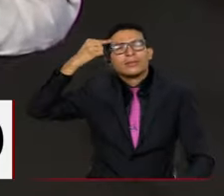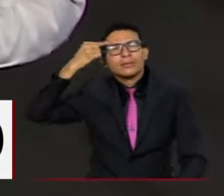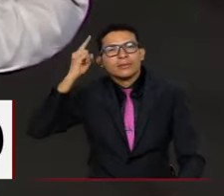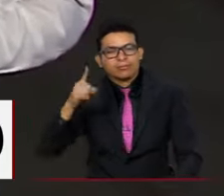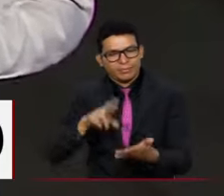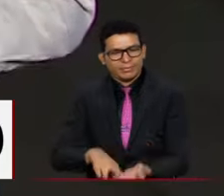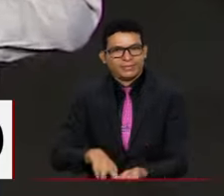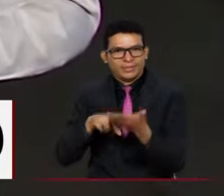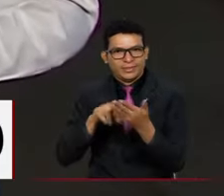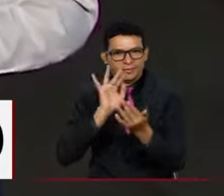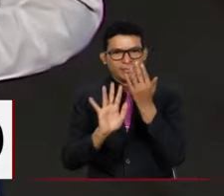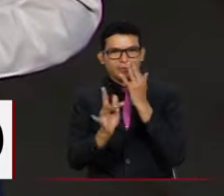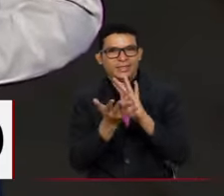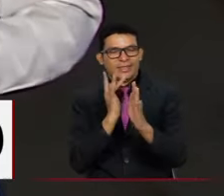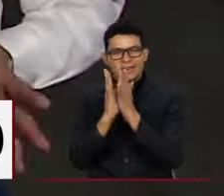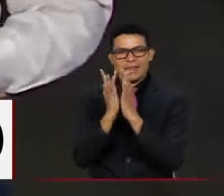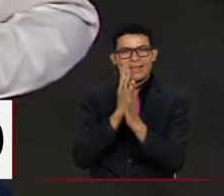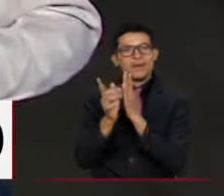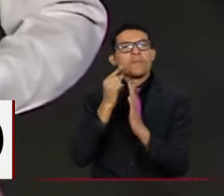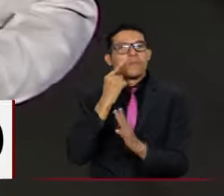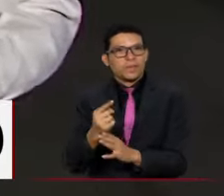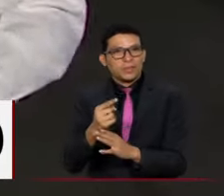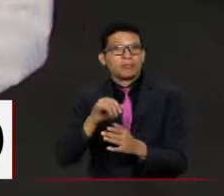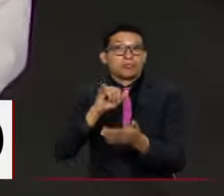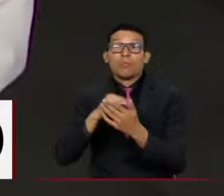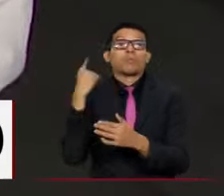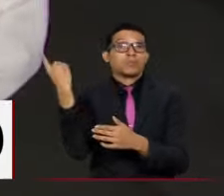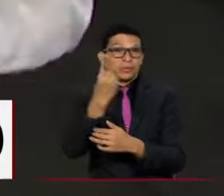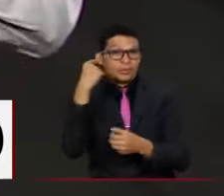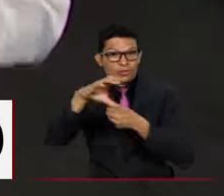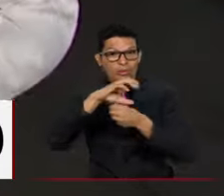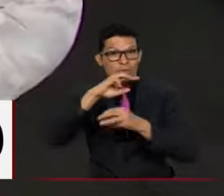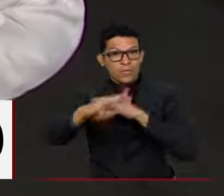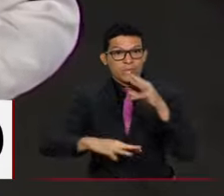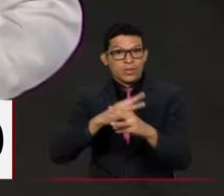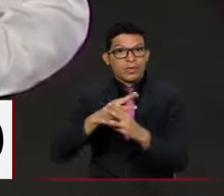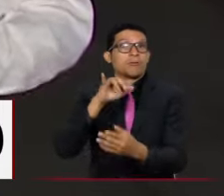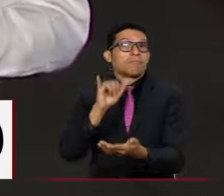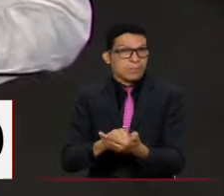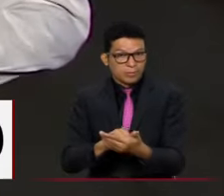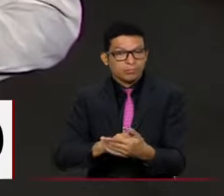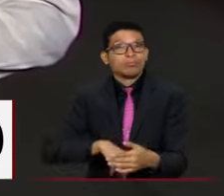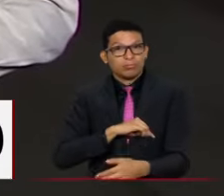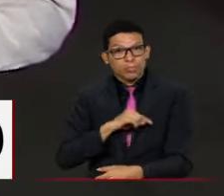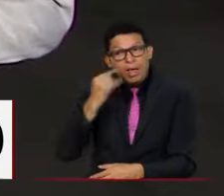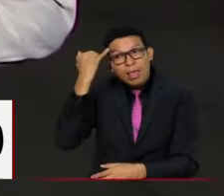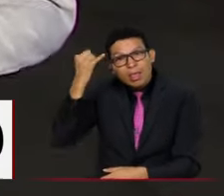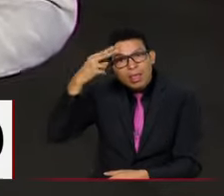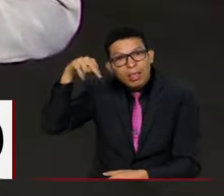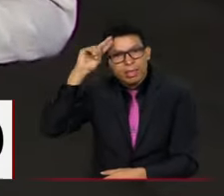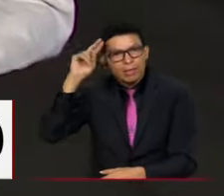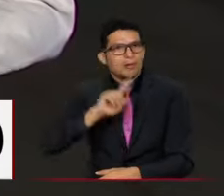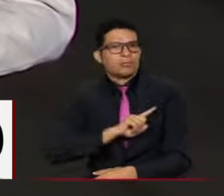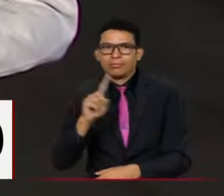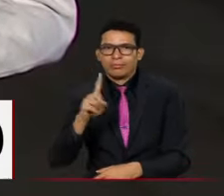la reactivación del centro a partir de la peatonalización, como ha ocurrido en grandes ciudades del mundo y que está funcionando. No es algo que nos inventamos nosotros, es algo